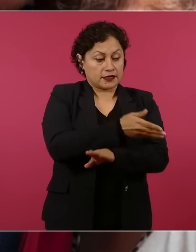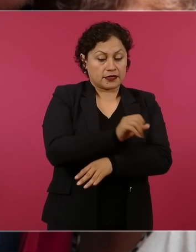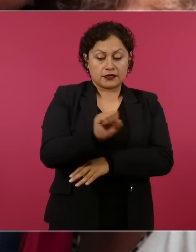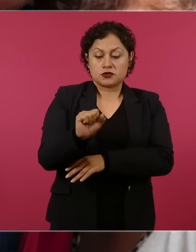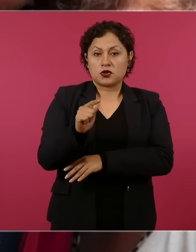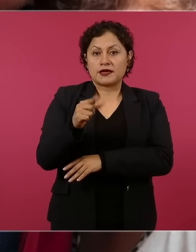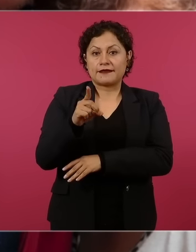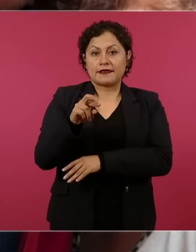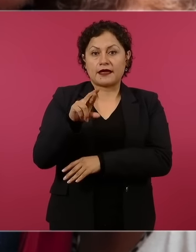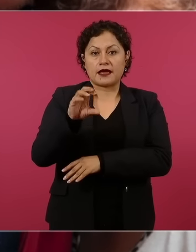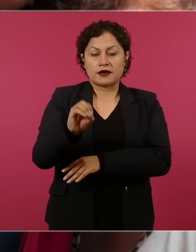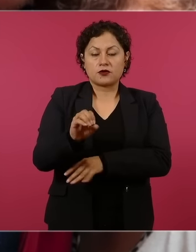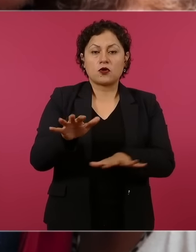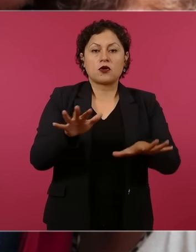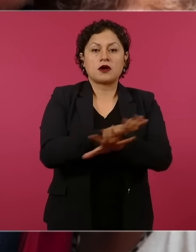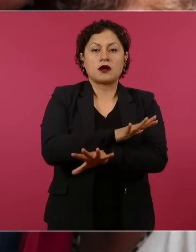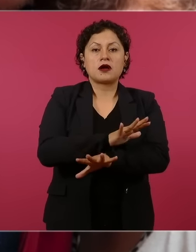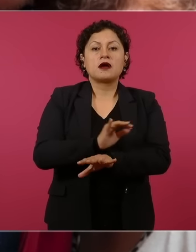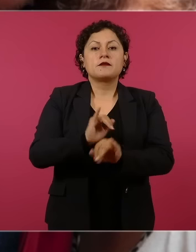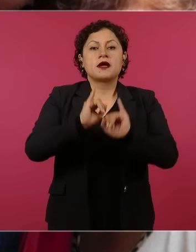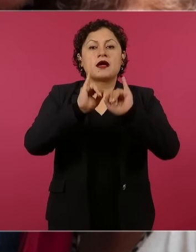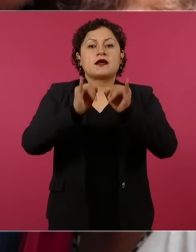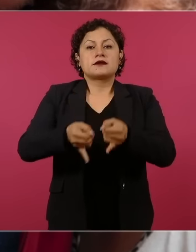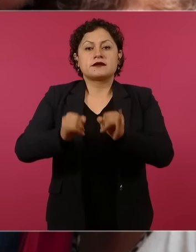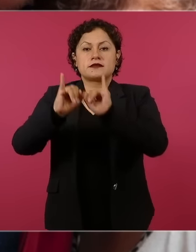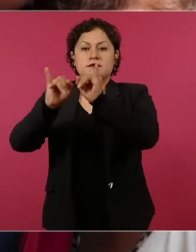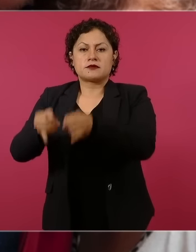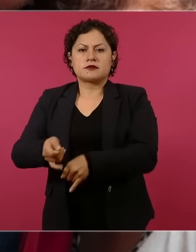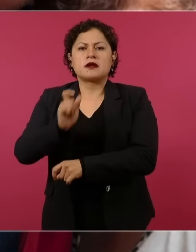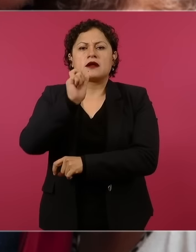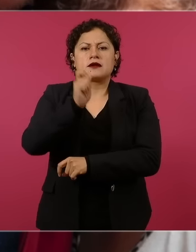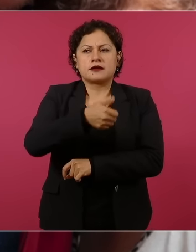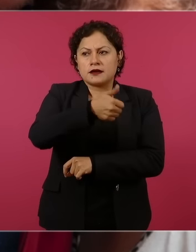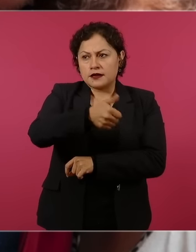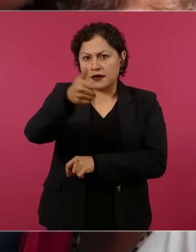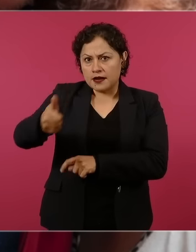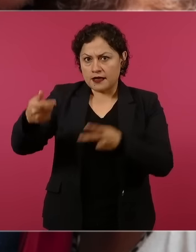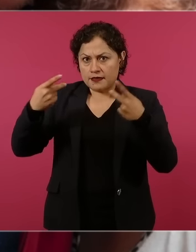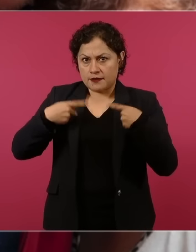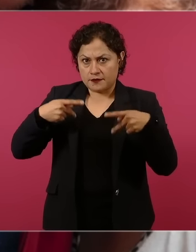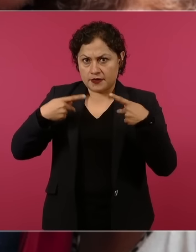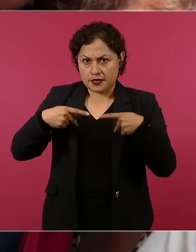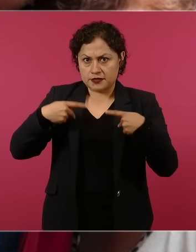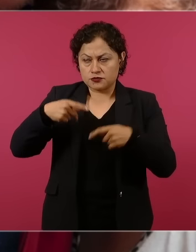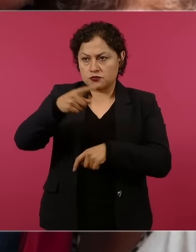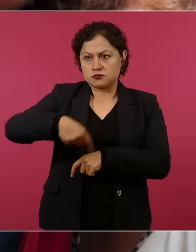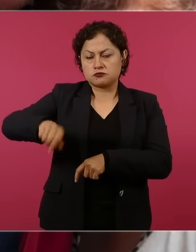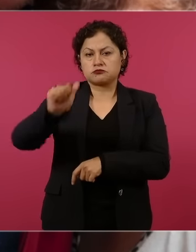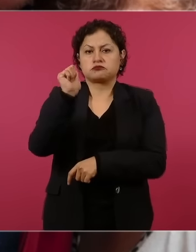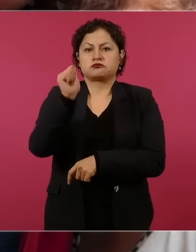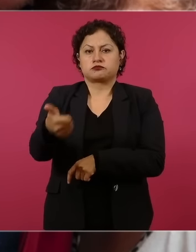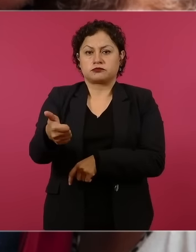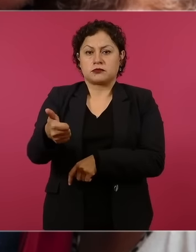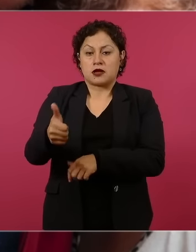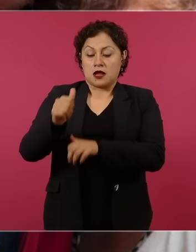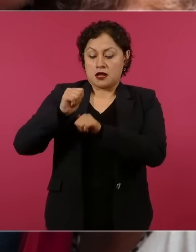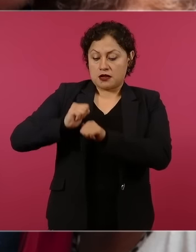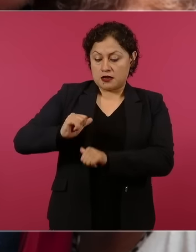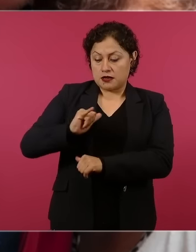individual, a través de cuentas individuales administradas ya no por el IMSS y por el ISSSTE, sino por